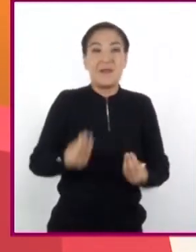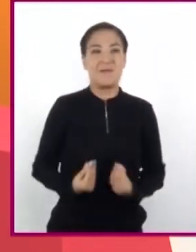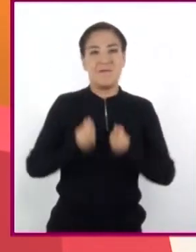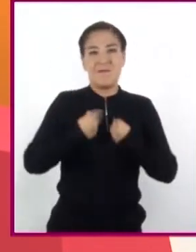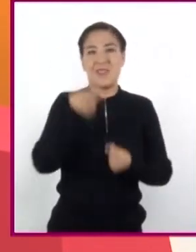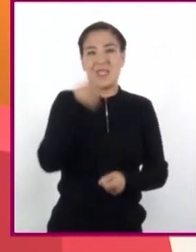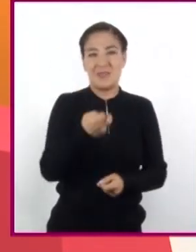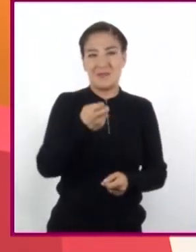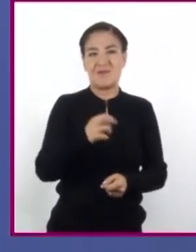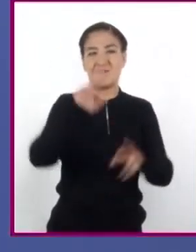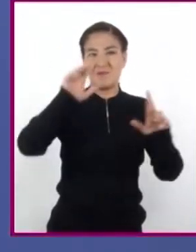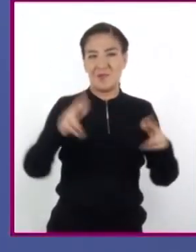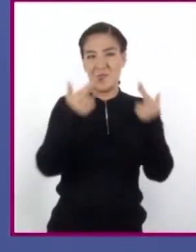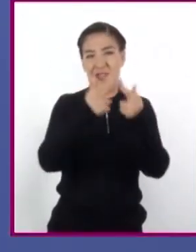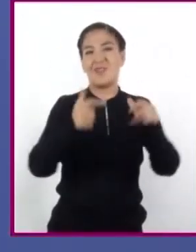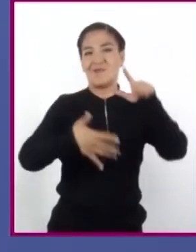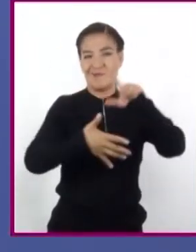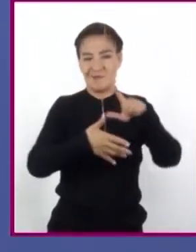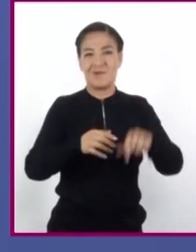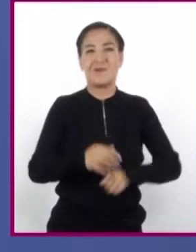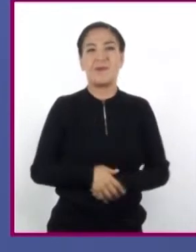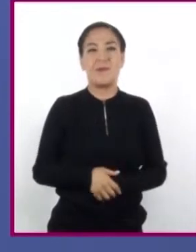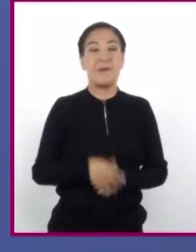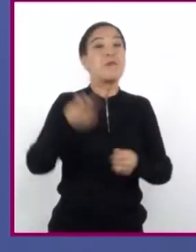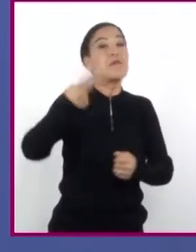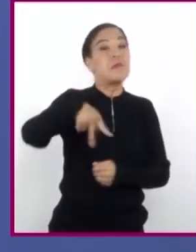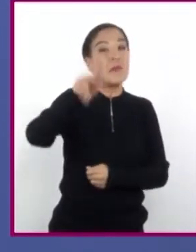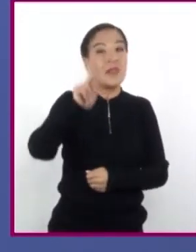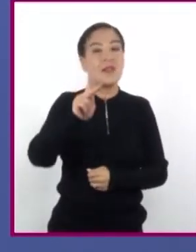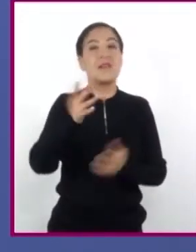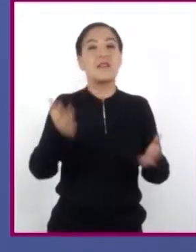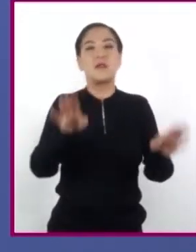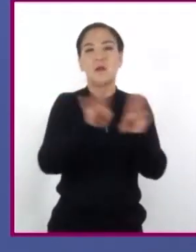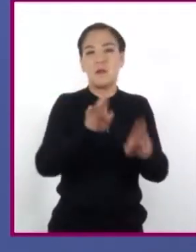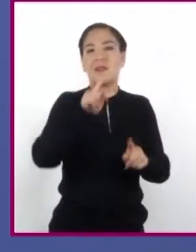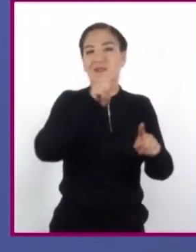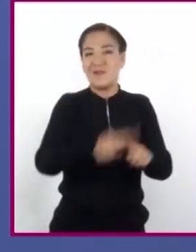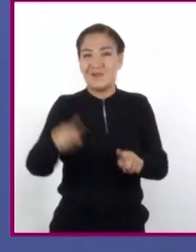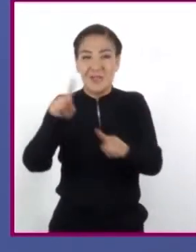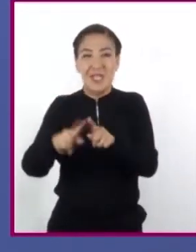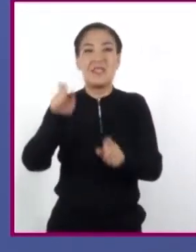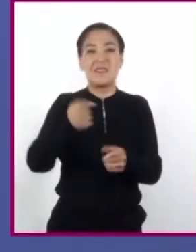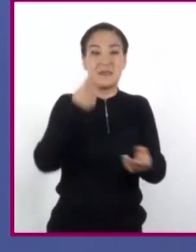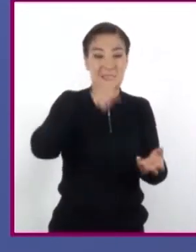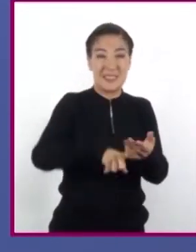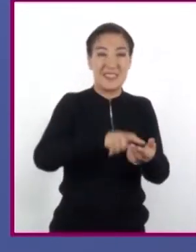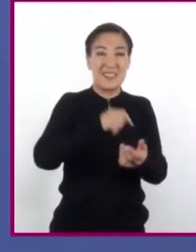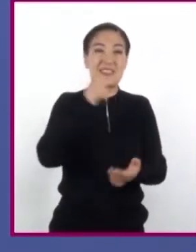religiosa novohispana. Pero ambos cleros, a partir de mediados